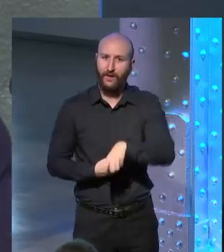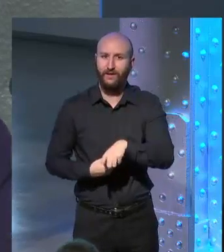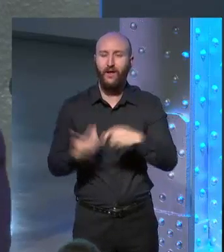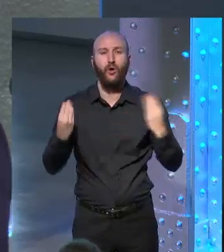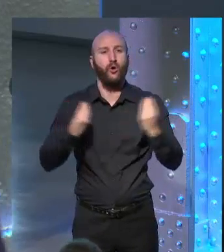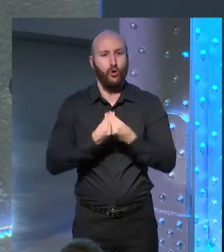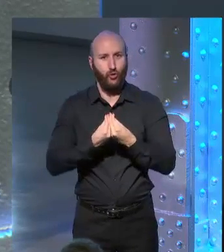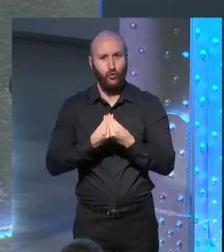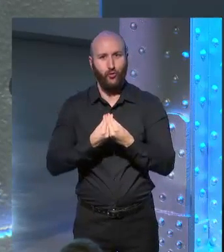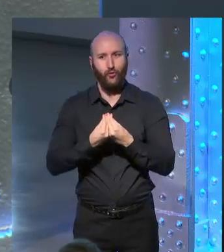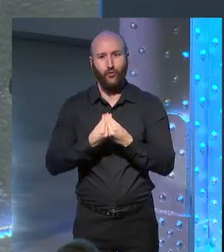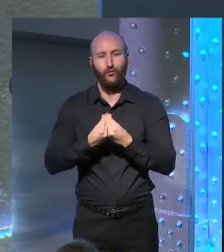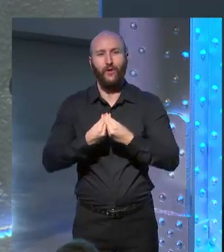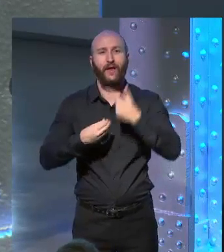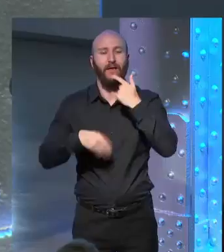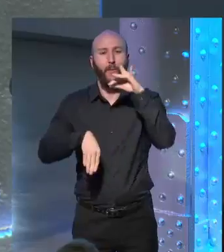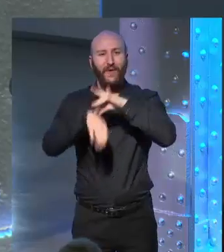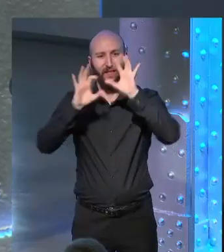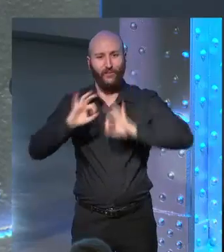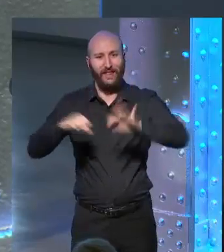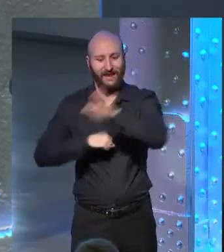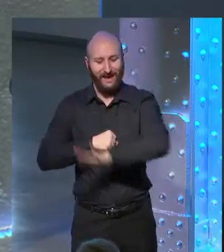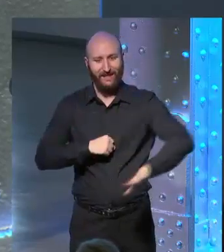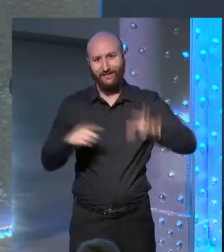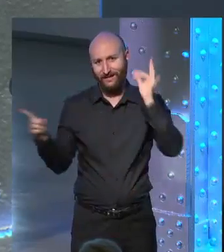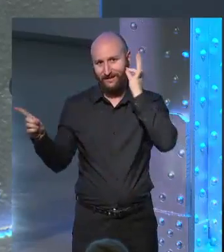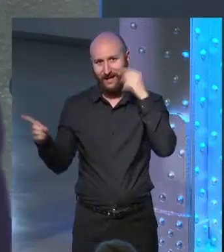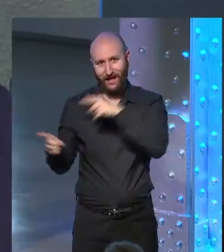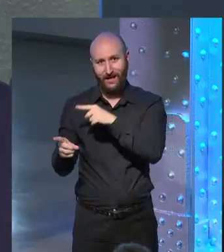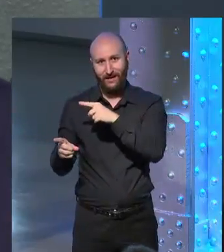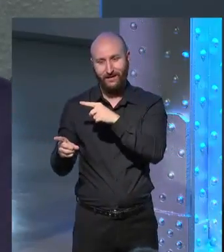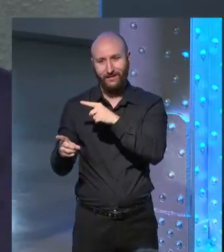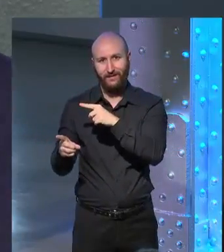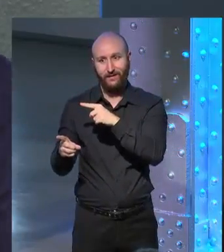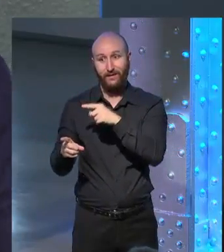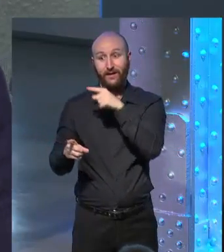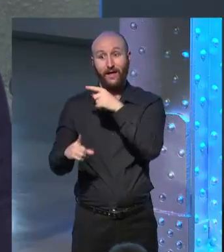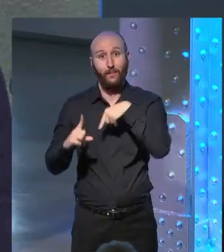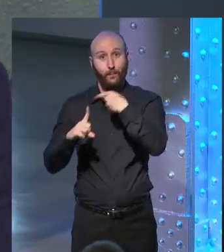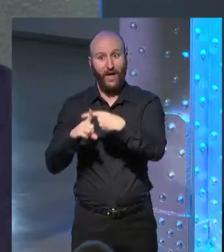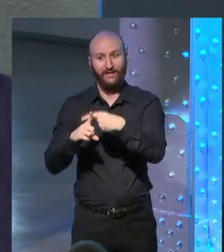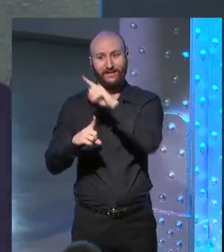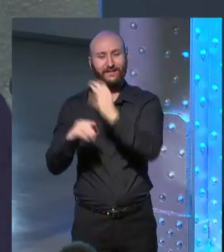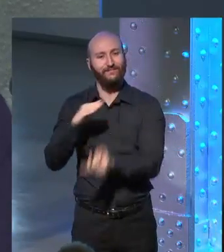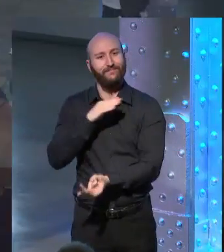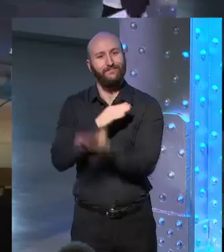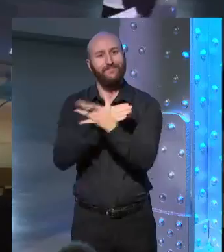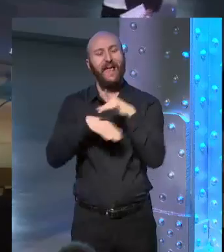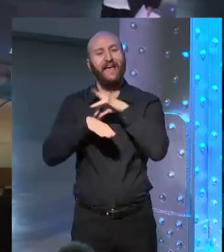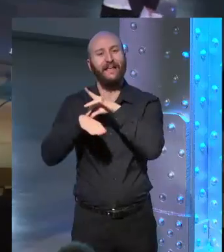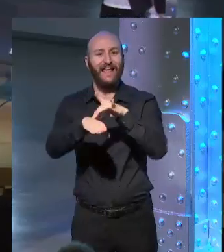con nuestra pediatra Alefa Edi. Ella es doctora en pediatría y además es una de las creadoras de la guía